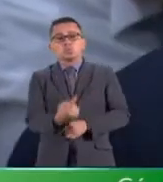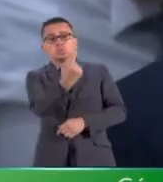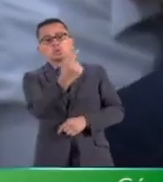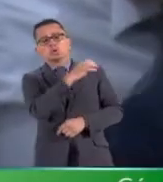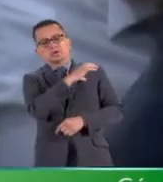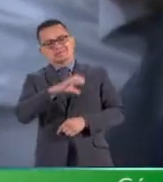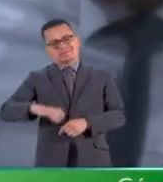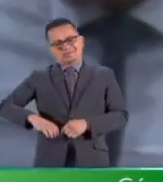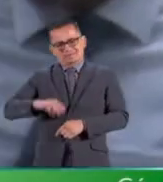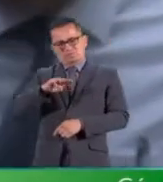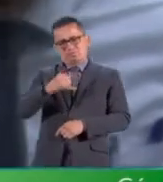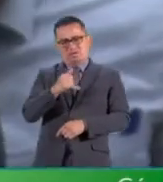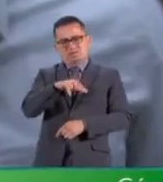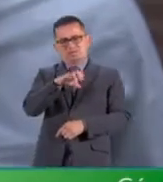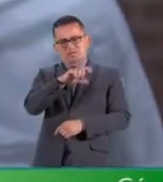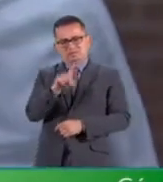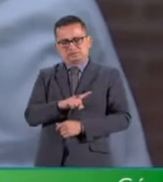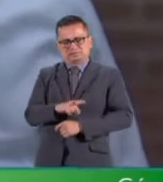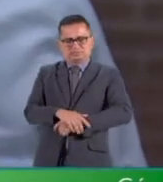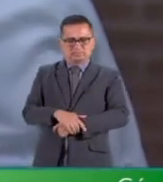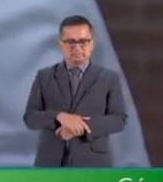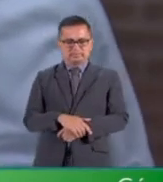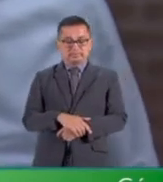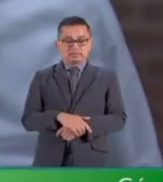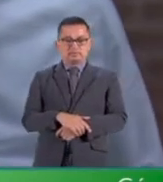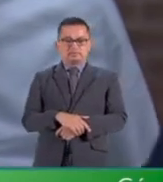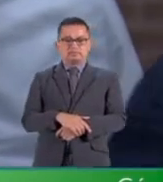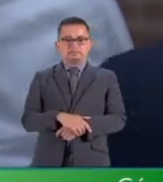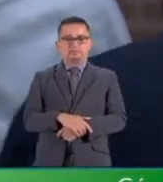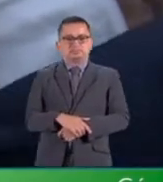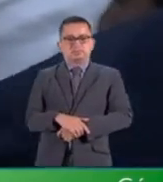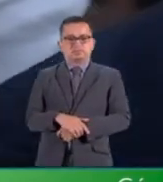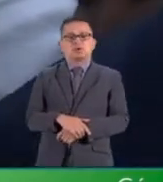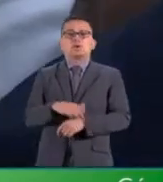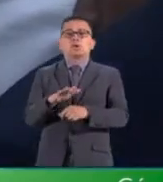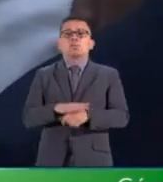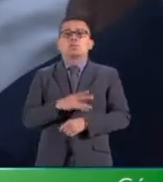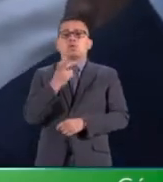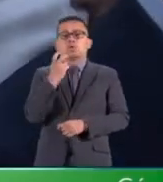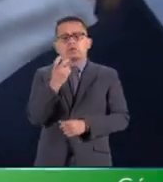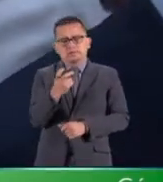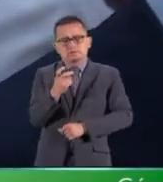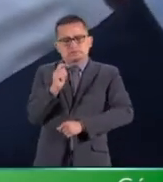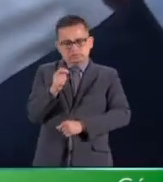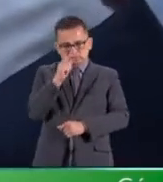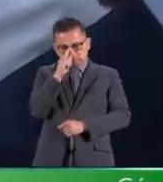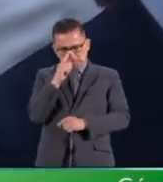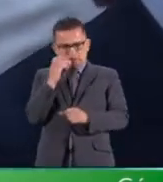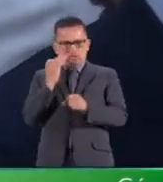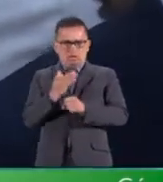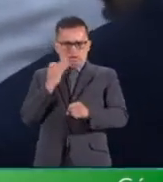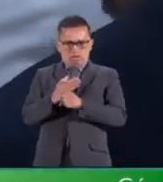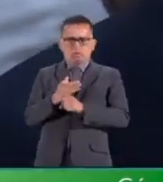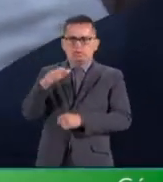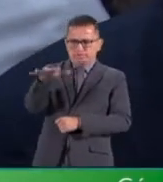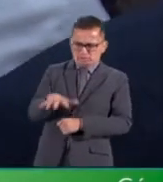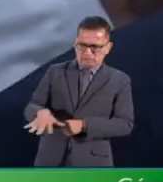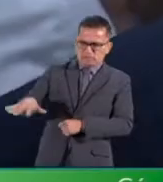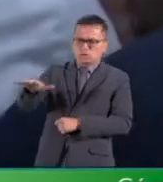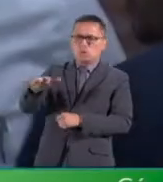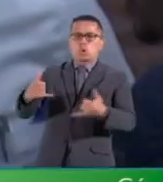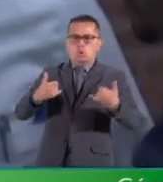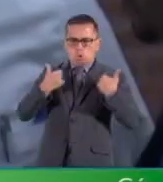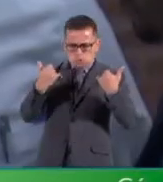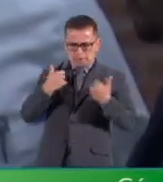candidato Jorge Álvarez Máynez. Por eso, vaya lección que nos están dando los jóvenes,